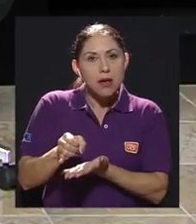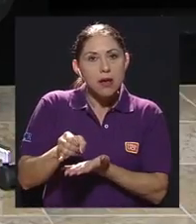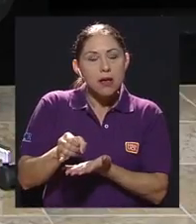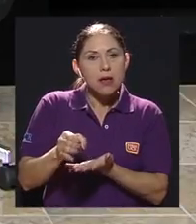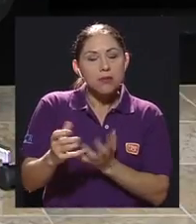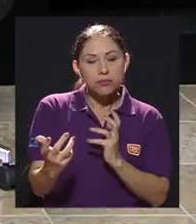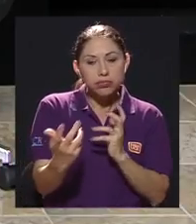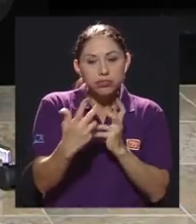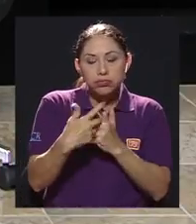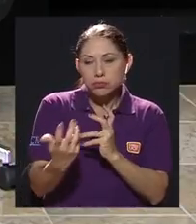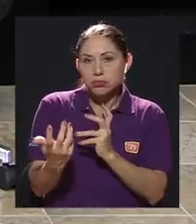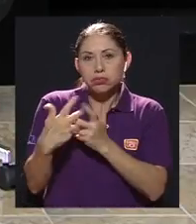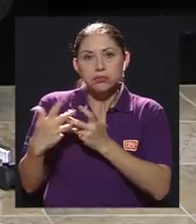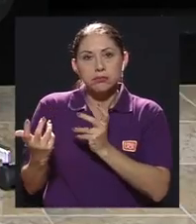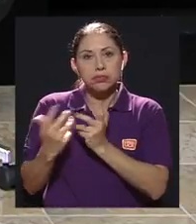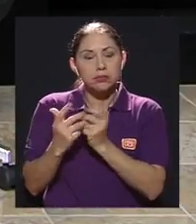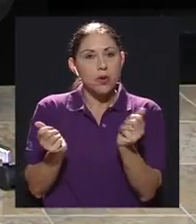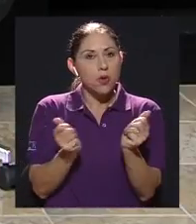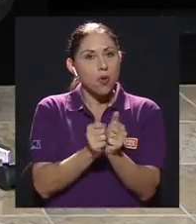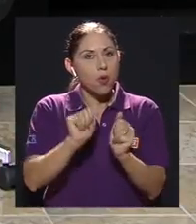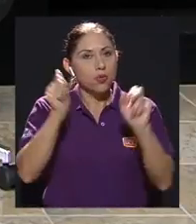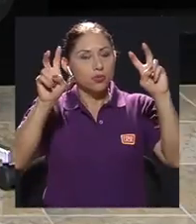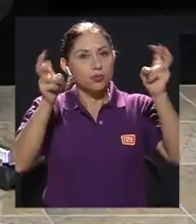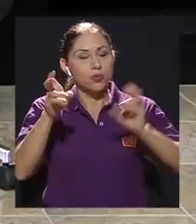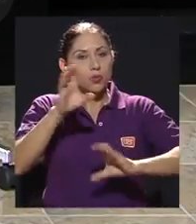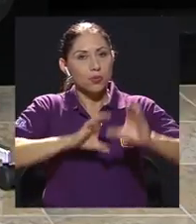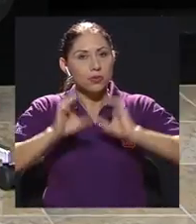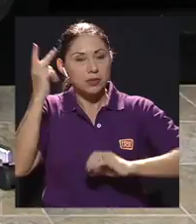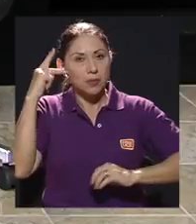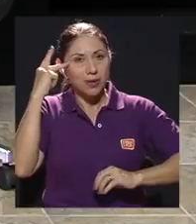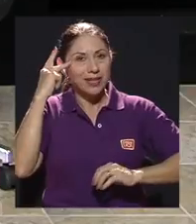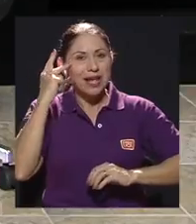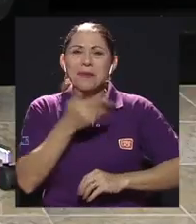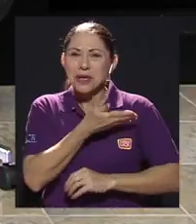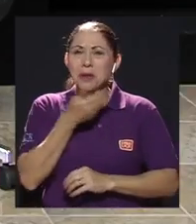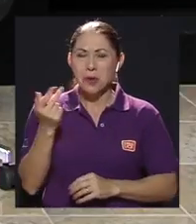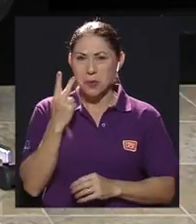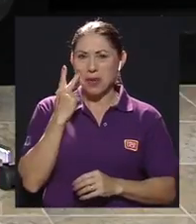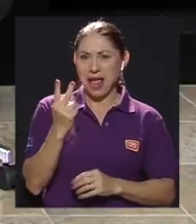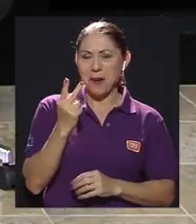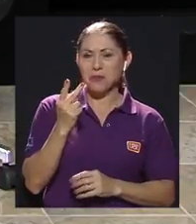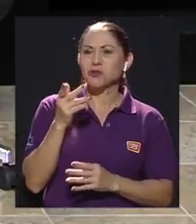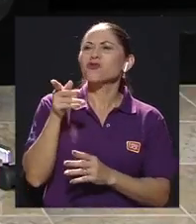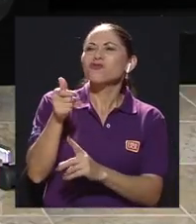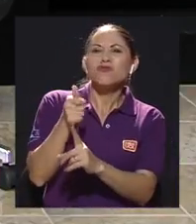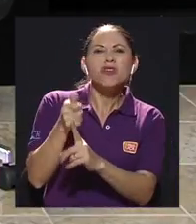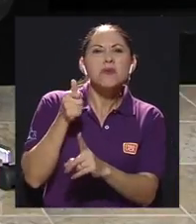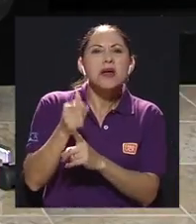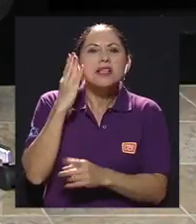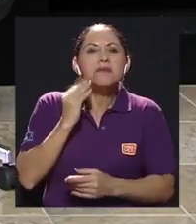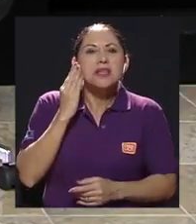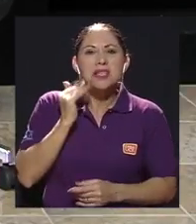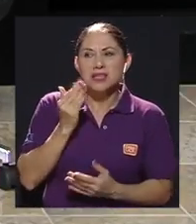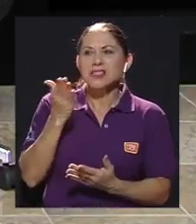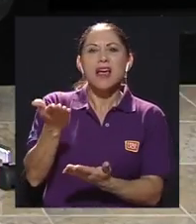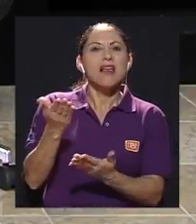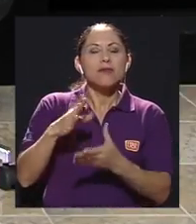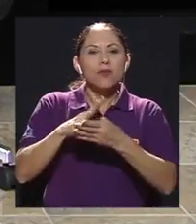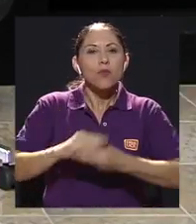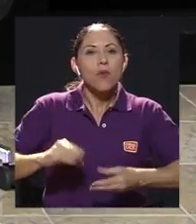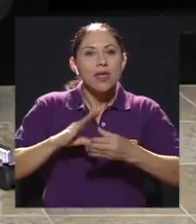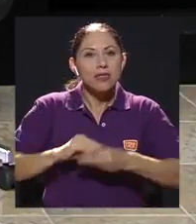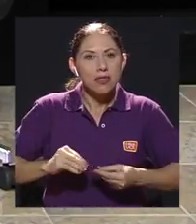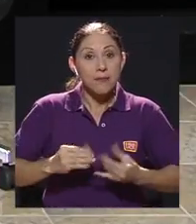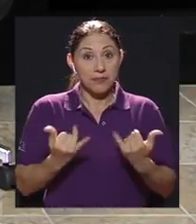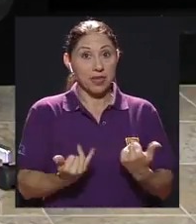complementándose con otros temas de las ciencias políticas. Pero veamos mejor qué es la experiencia, qué es lo que él nos cuenta, cómo ve